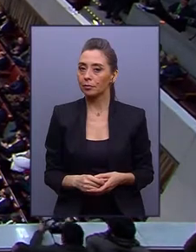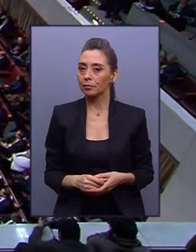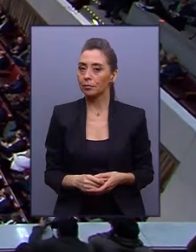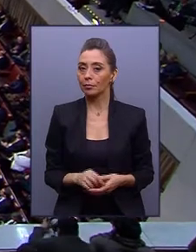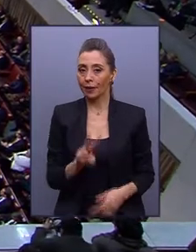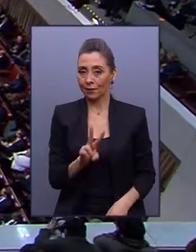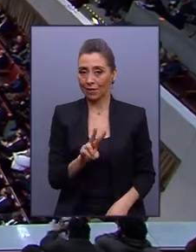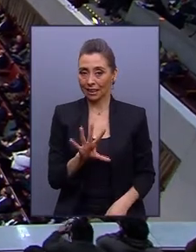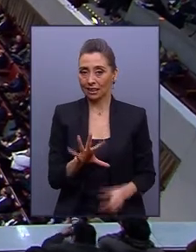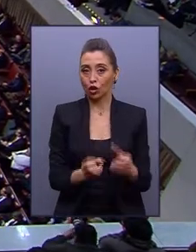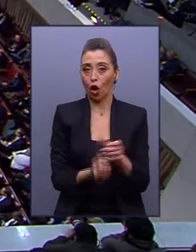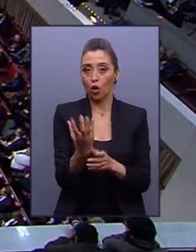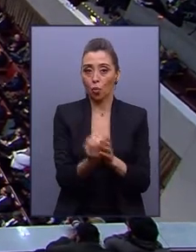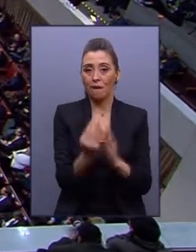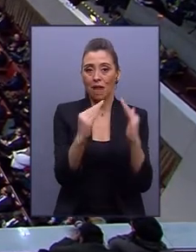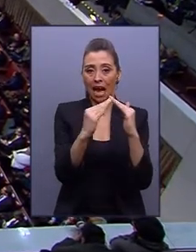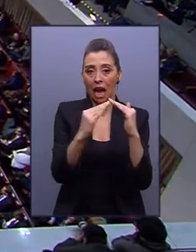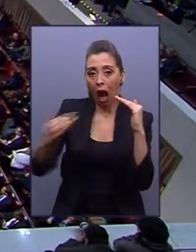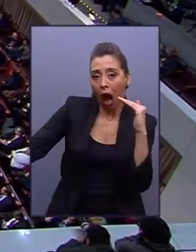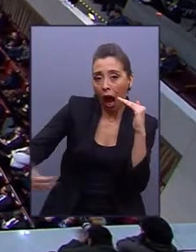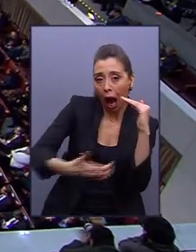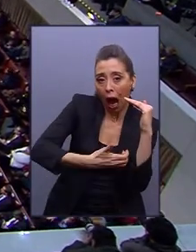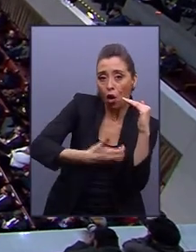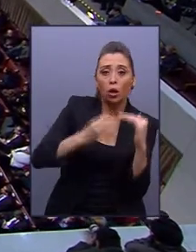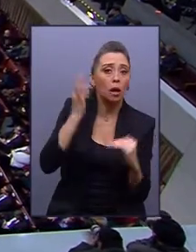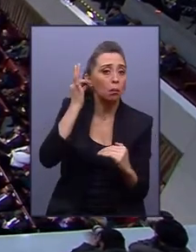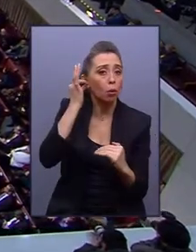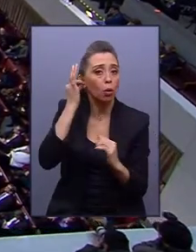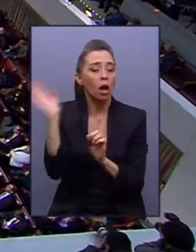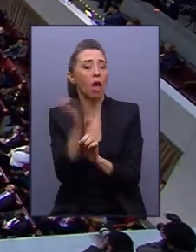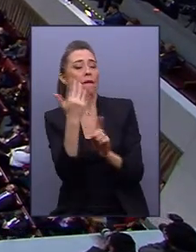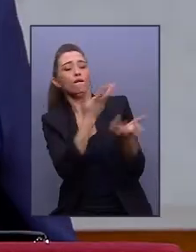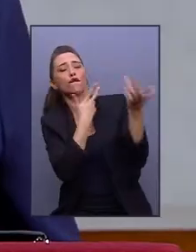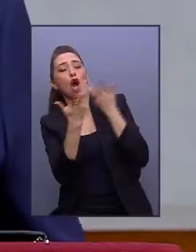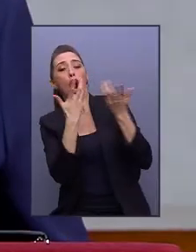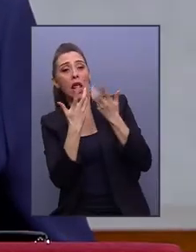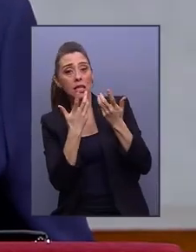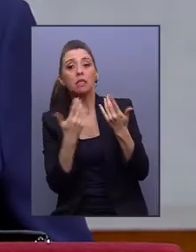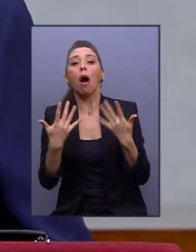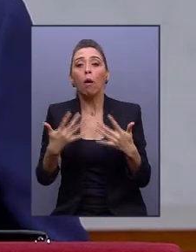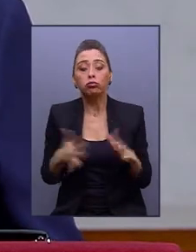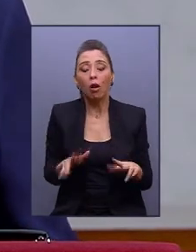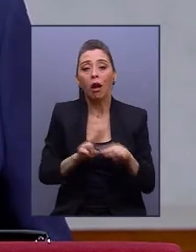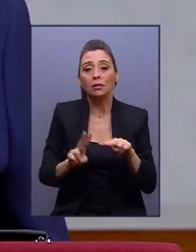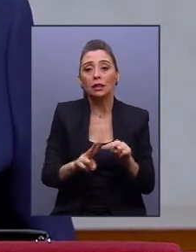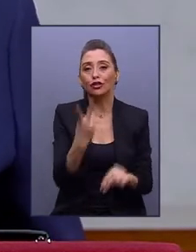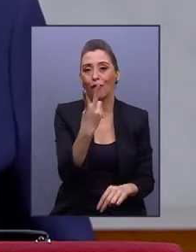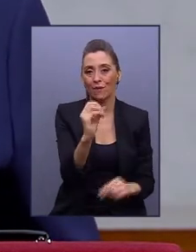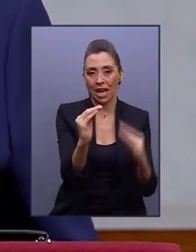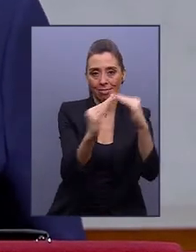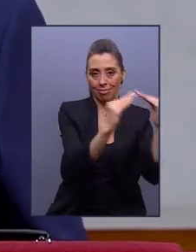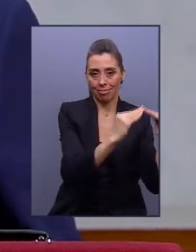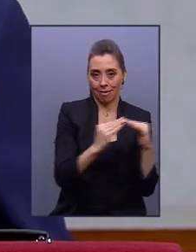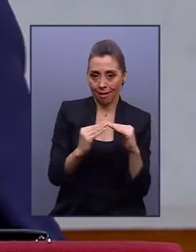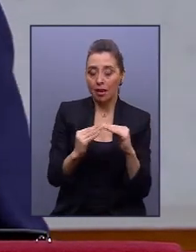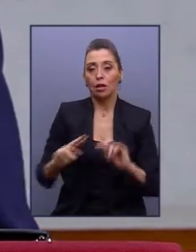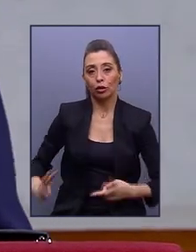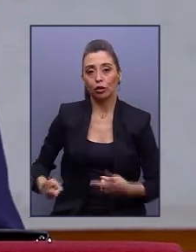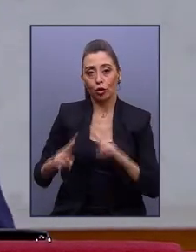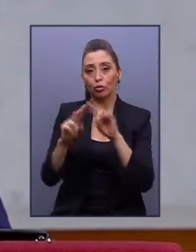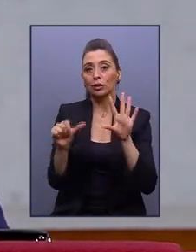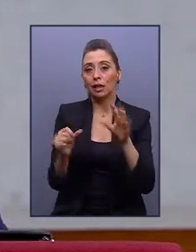De las 25 nuevas casas de acogida para mujeres que sufren violencia, ya se han implementado 20. Se han